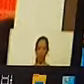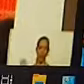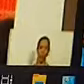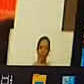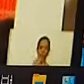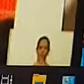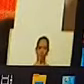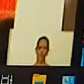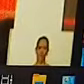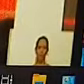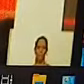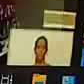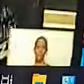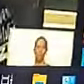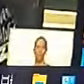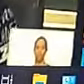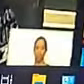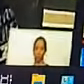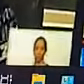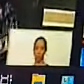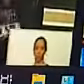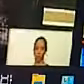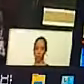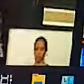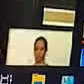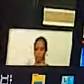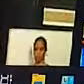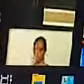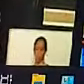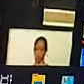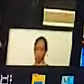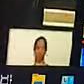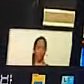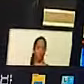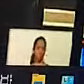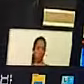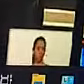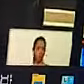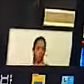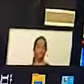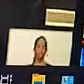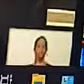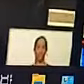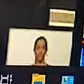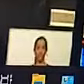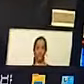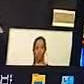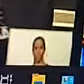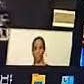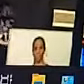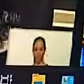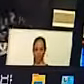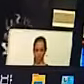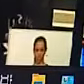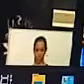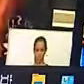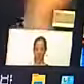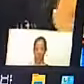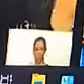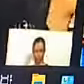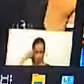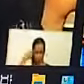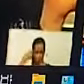periodistas. Se llama Jair Bolsonaro. Al parecer todo indica, ustedes, por eso es que empezaron una serie de situaciones en diciembre, ¿se acuerdan? Mm-hmm.